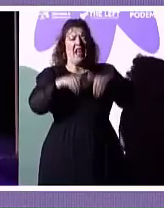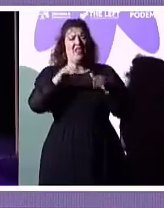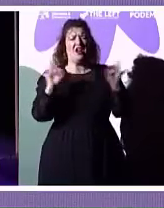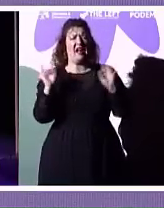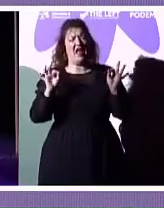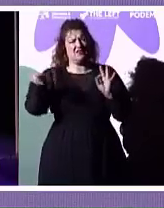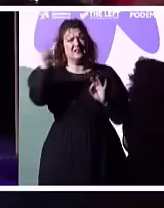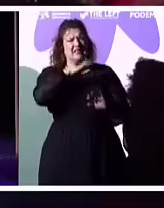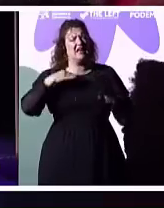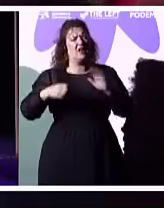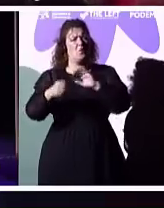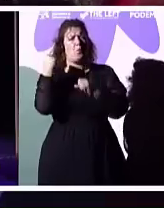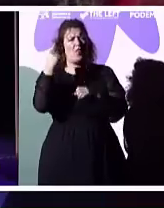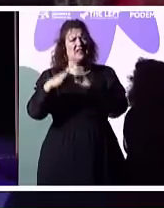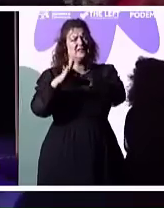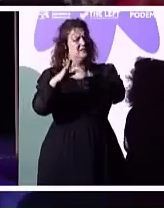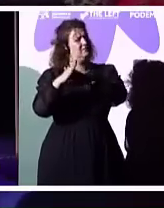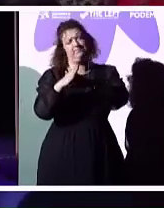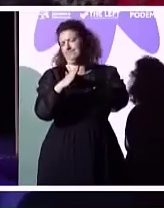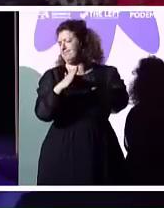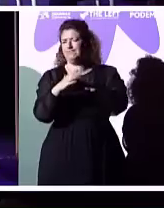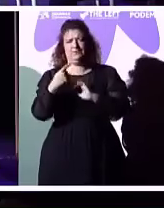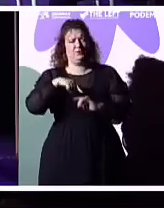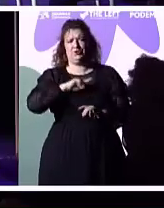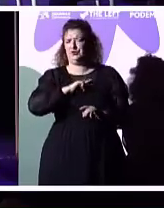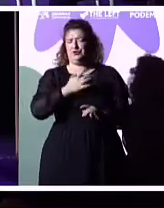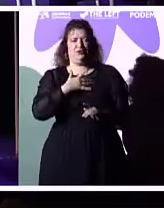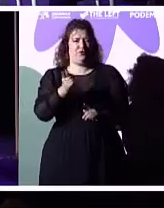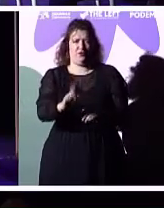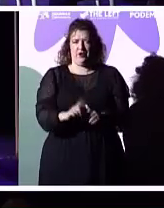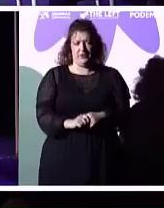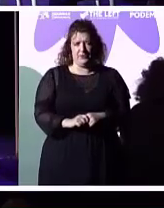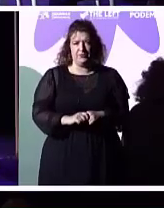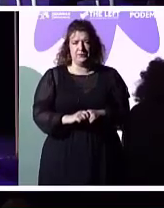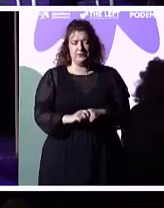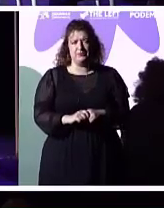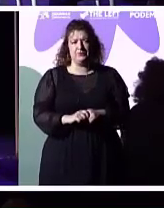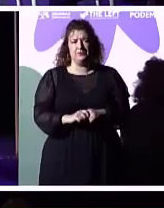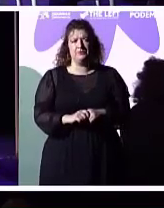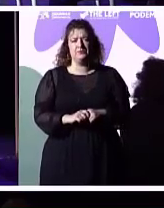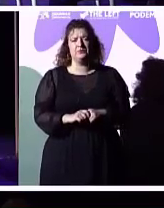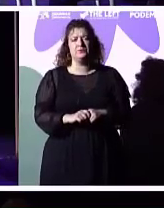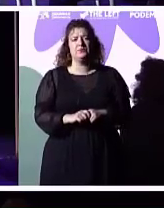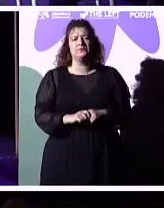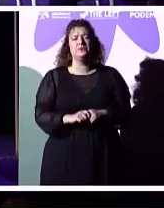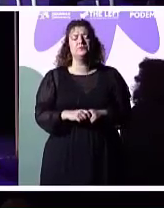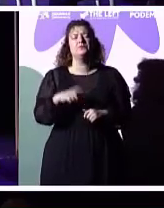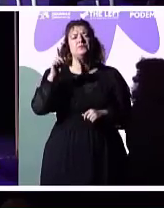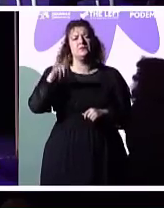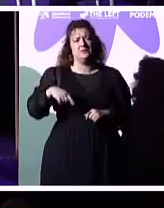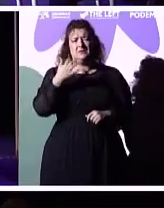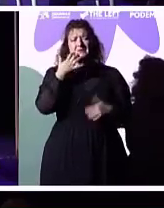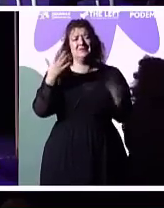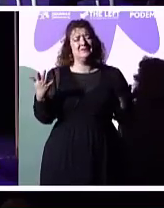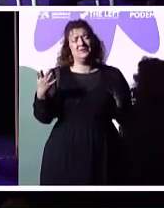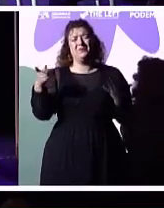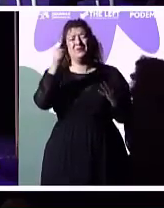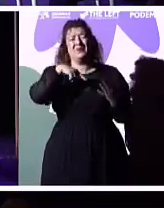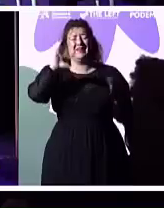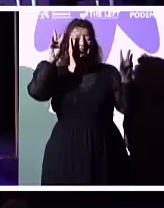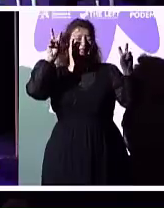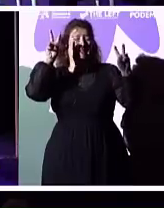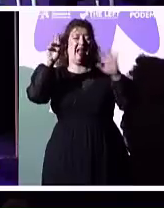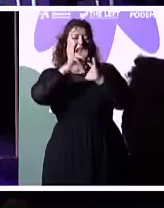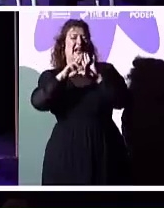elecciones y lo que es más importante compañeras nos negamos a aceptar las reglas del juego